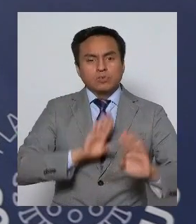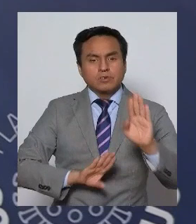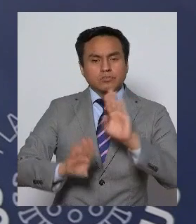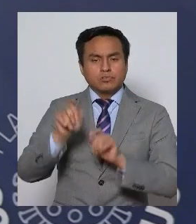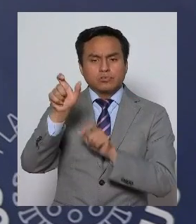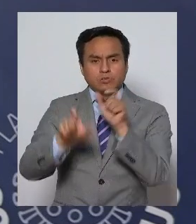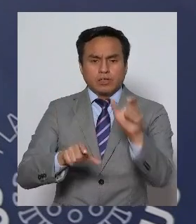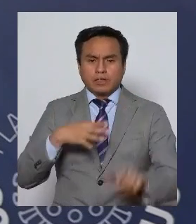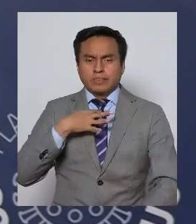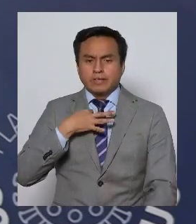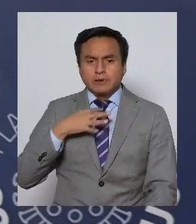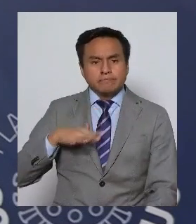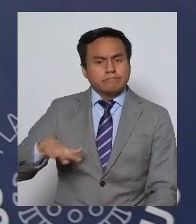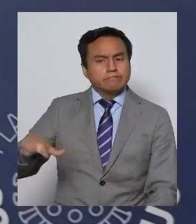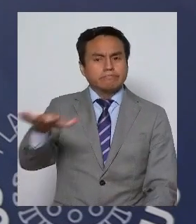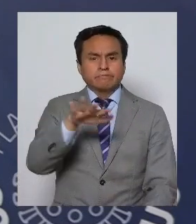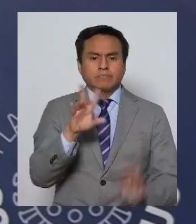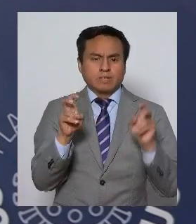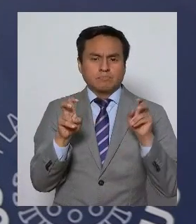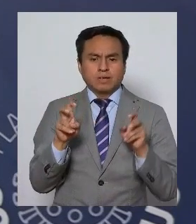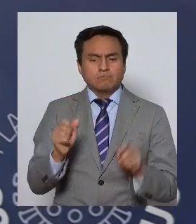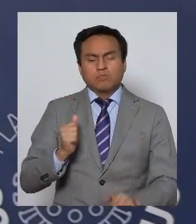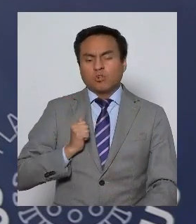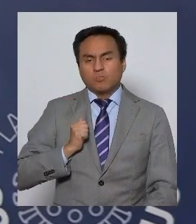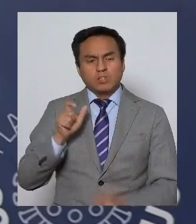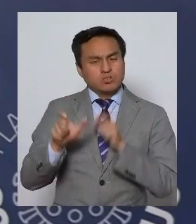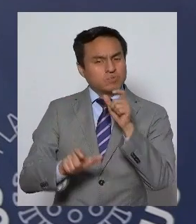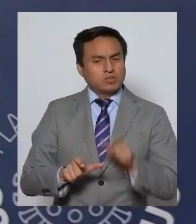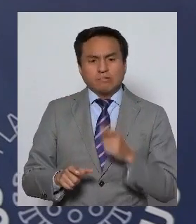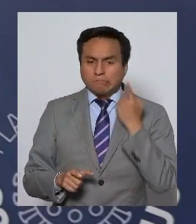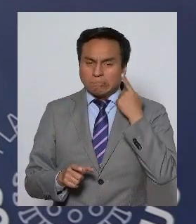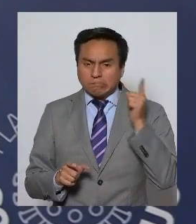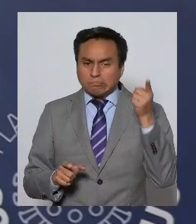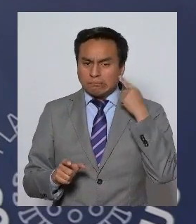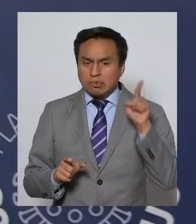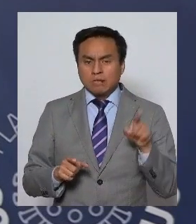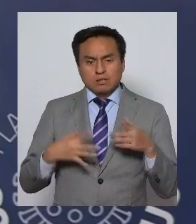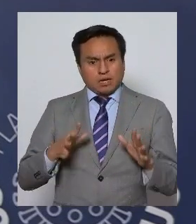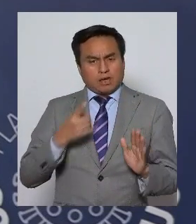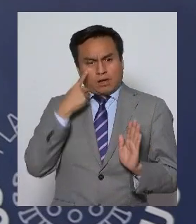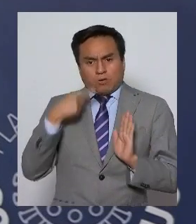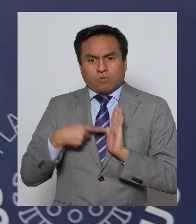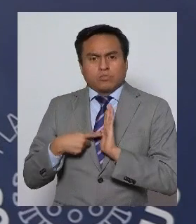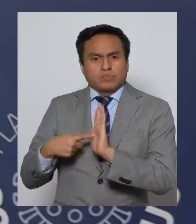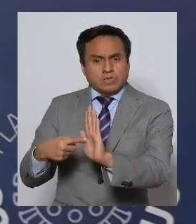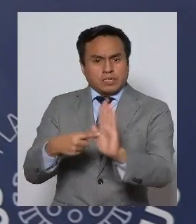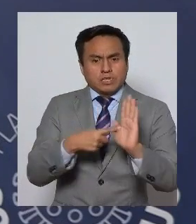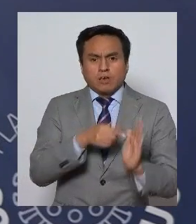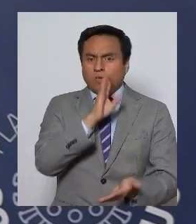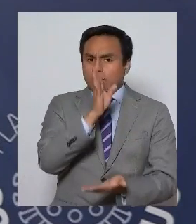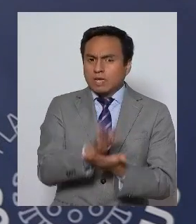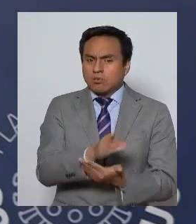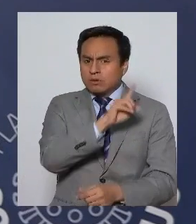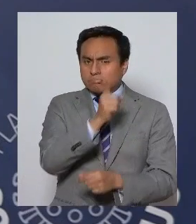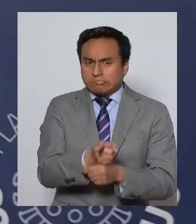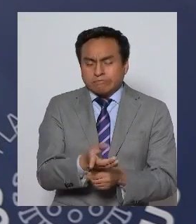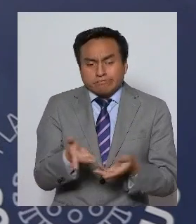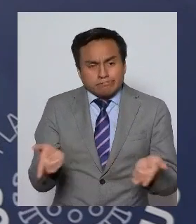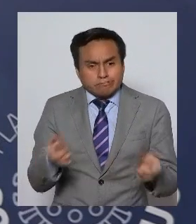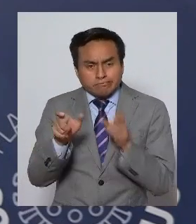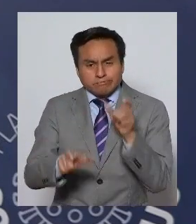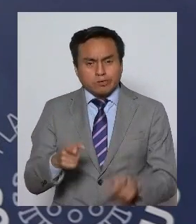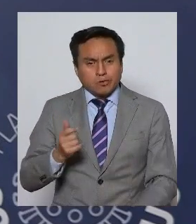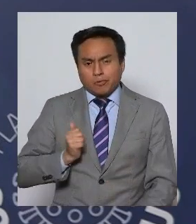de la ciudadanía no han sido bien cumplidas, a pesar que son conocidas, a pesar que son obligatorias. Y es por